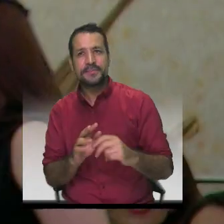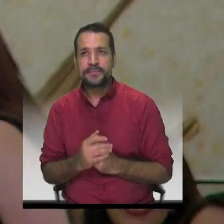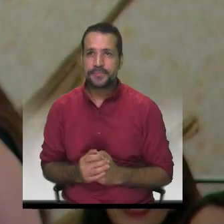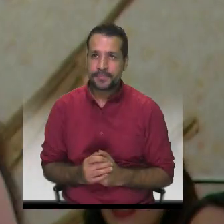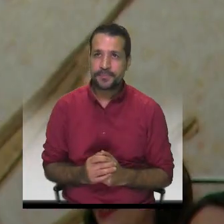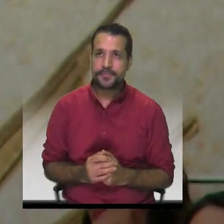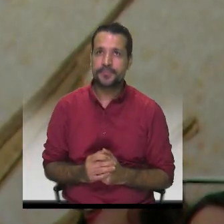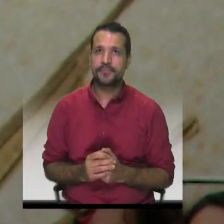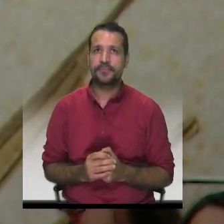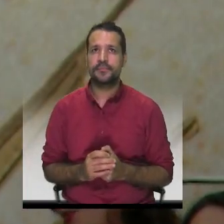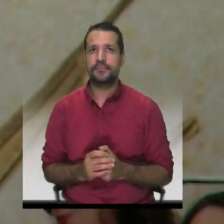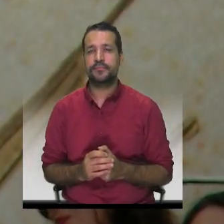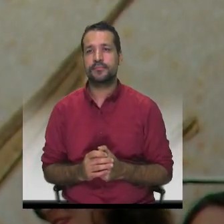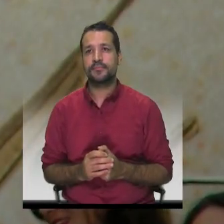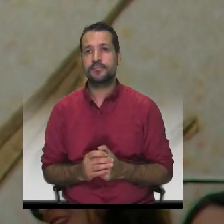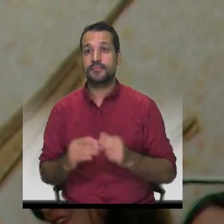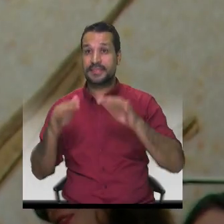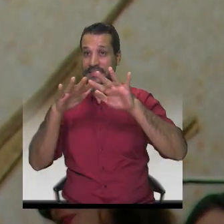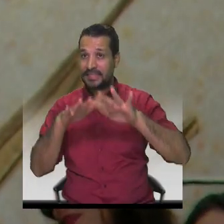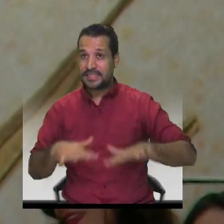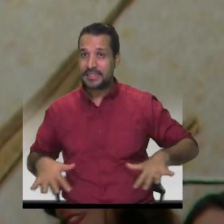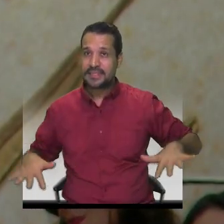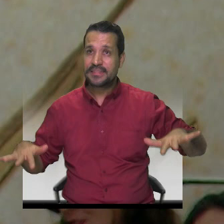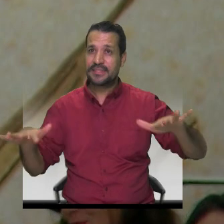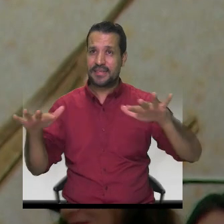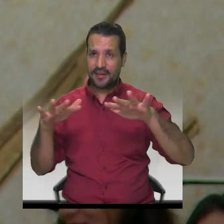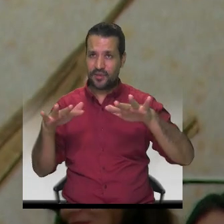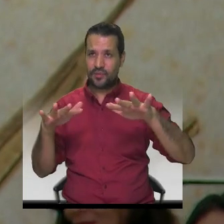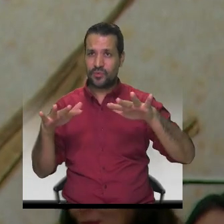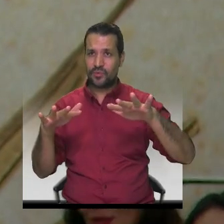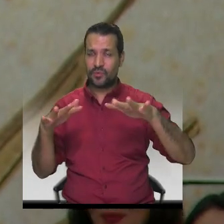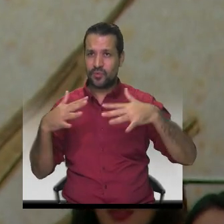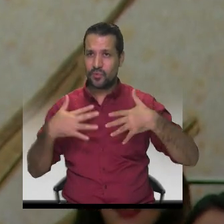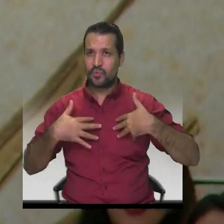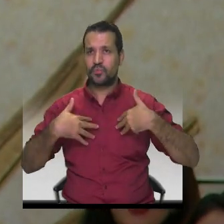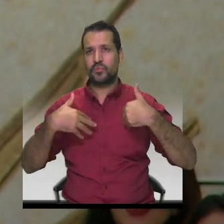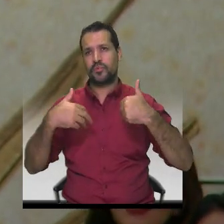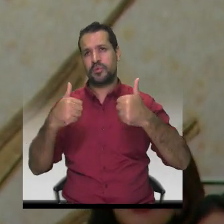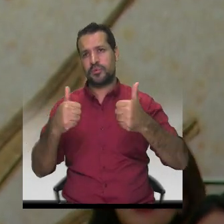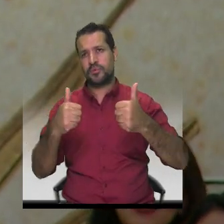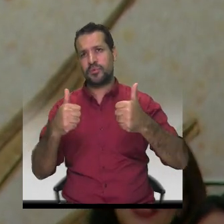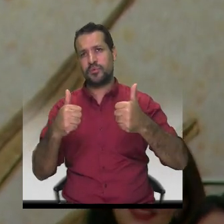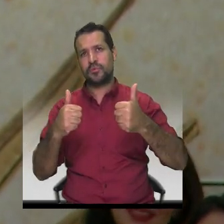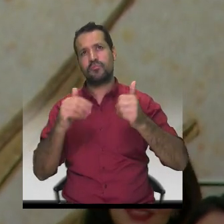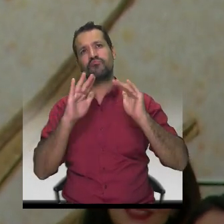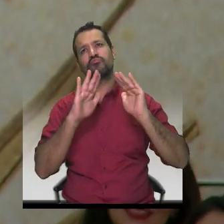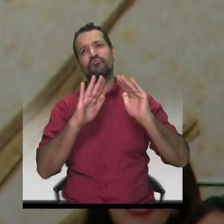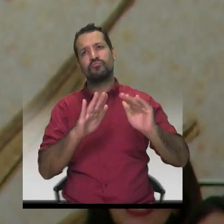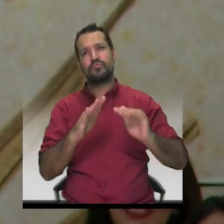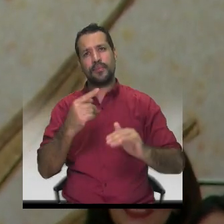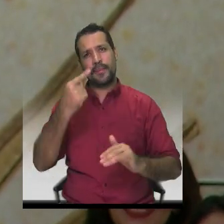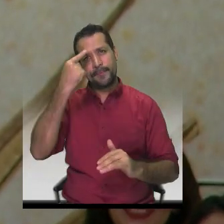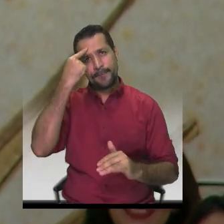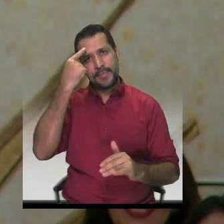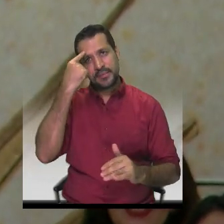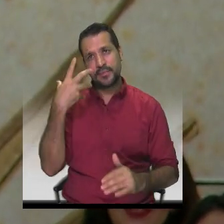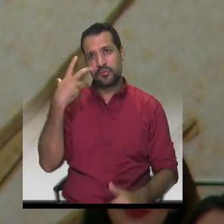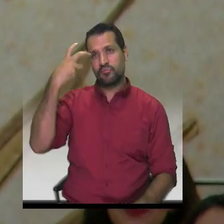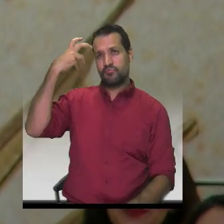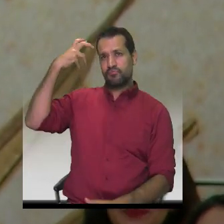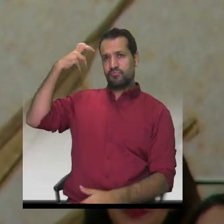Pues de territorio y sanación, yo creo que hay un asunto muy bonito, pues como en el pensamiento ancestral, que